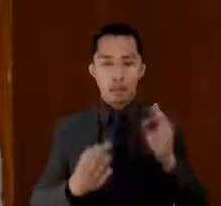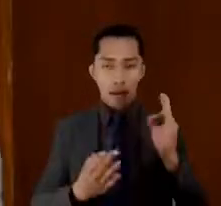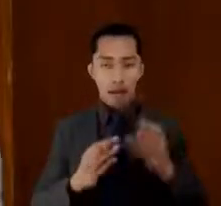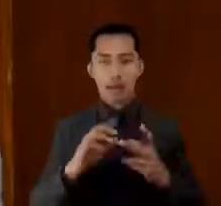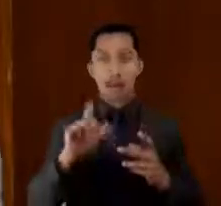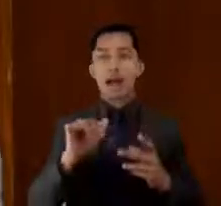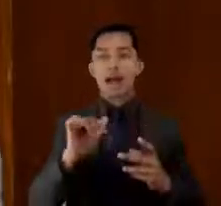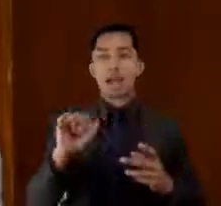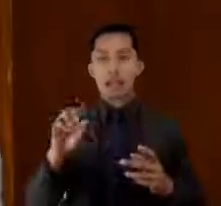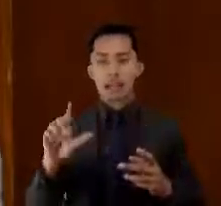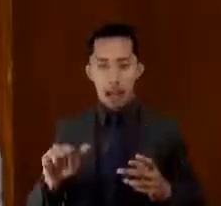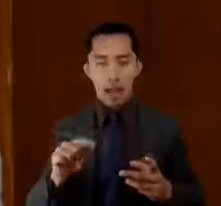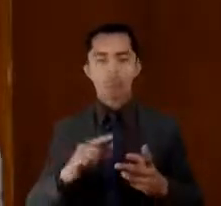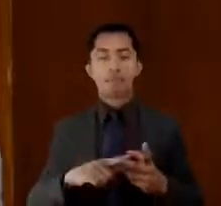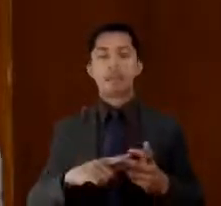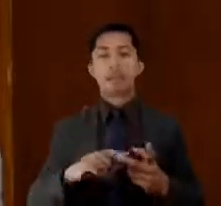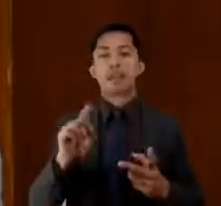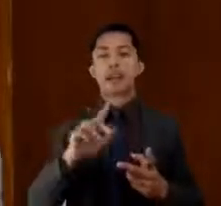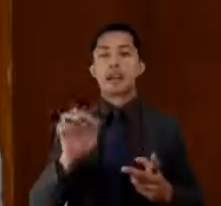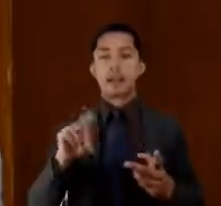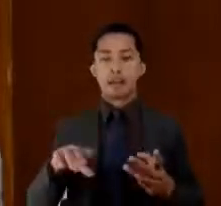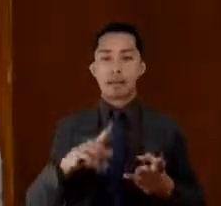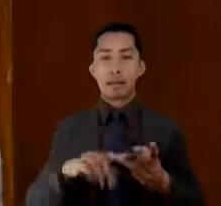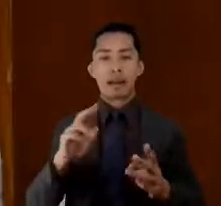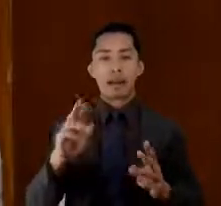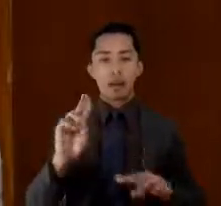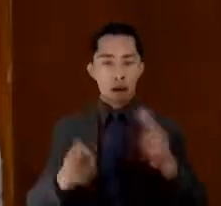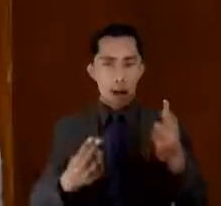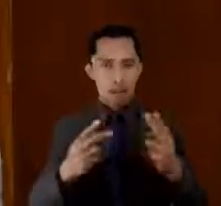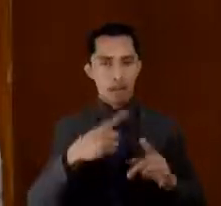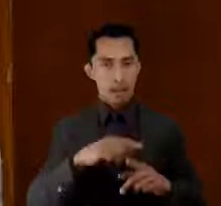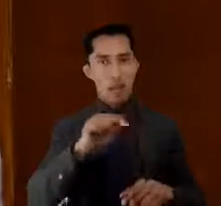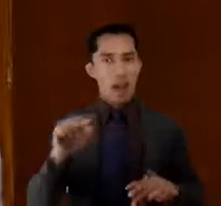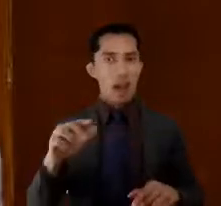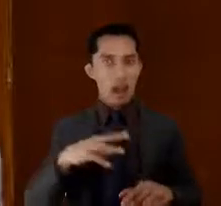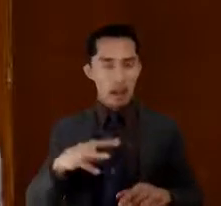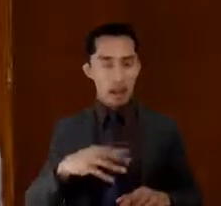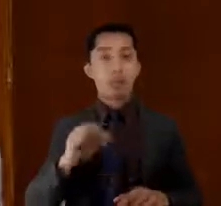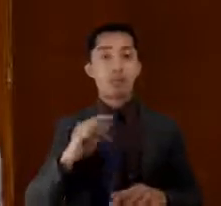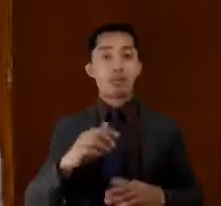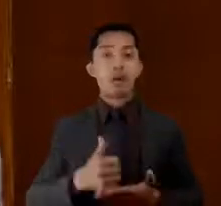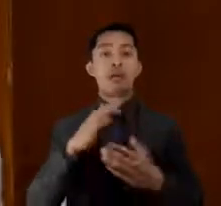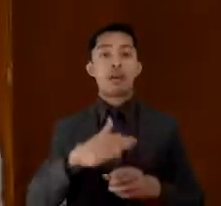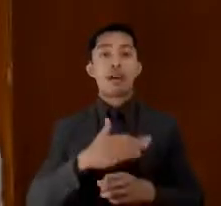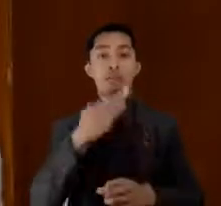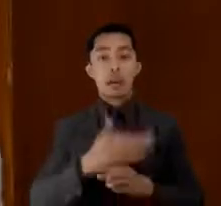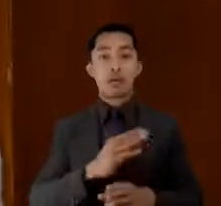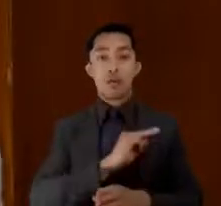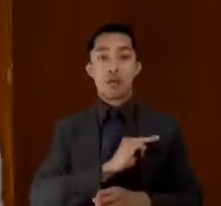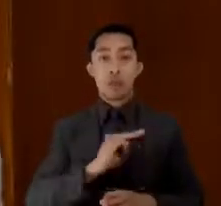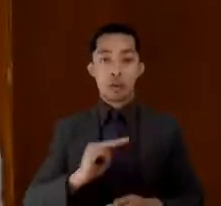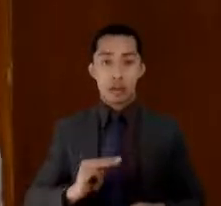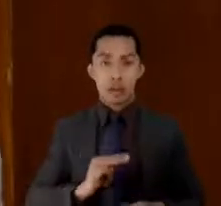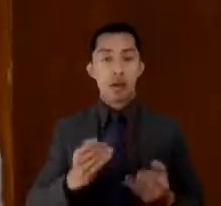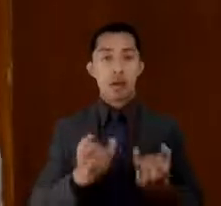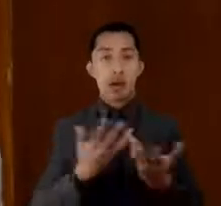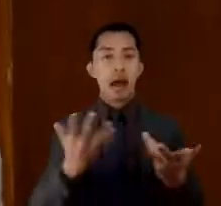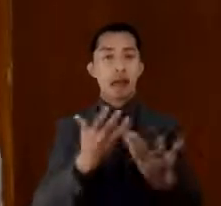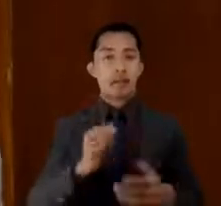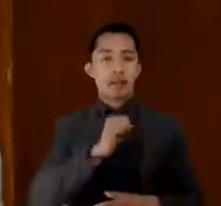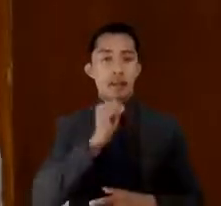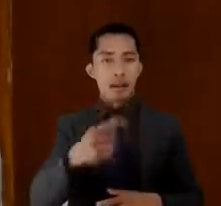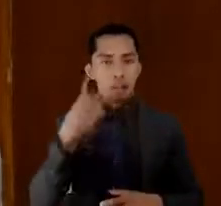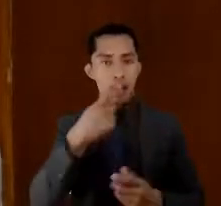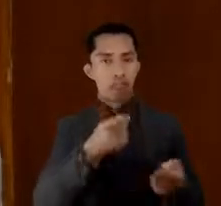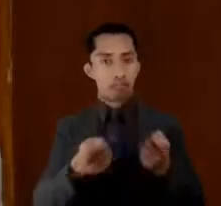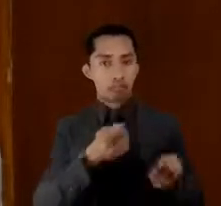Isla, Temazcalapa, Sinacantepec y Naucalpan. Por si esto fuera poco, los ayuntamientos de estos municipios han hecho poco para regularizar